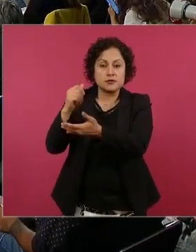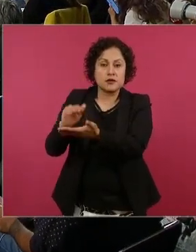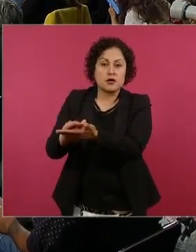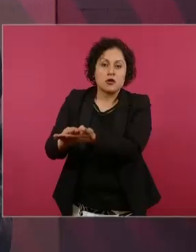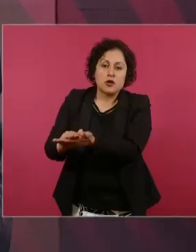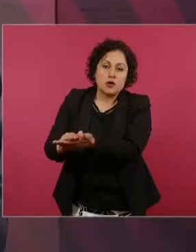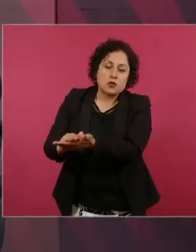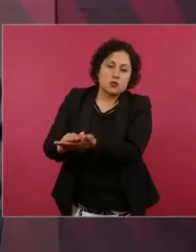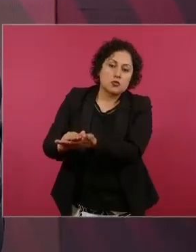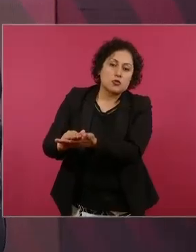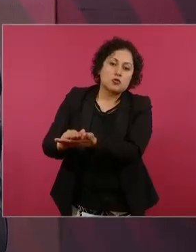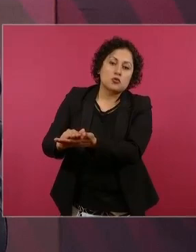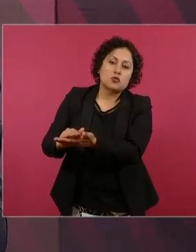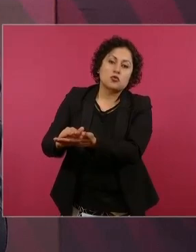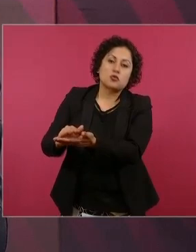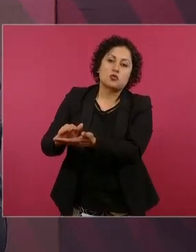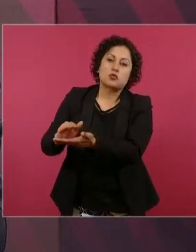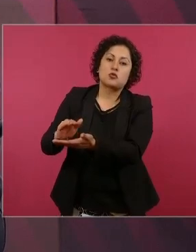va a